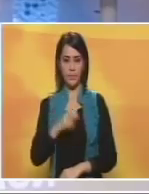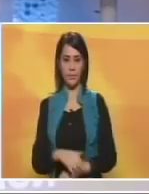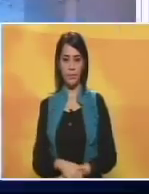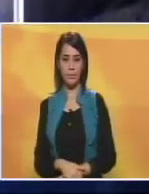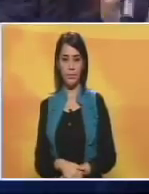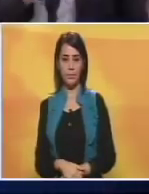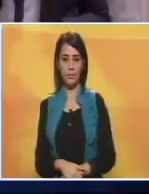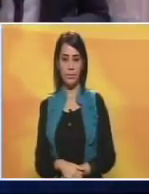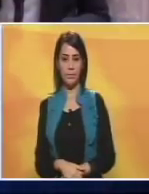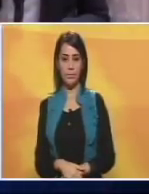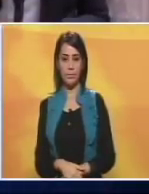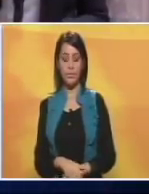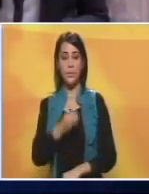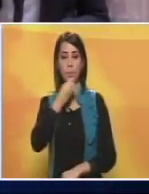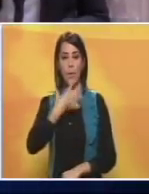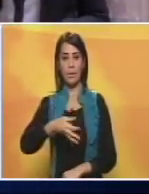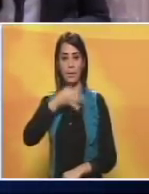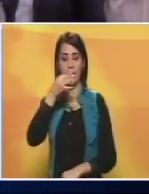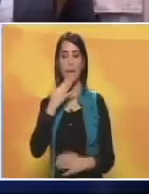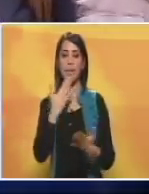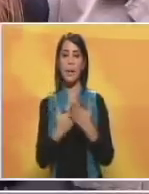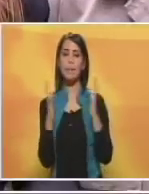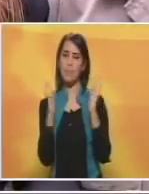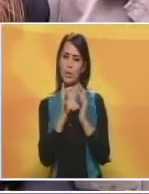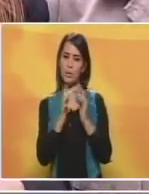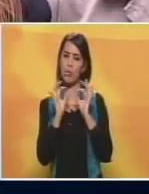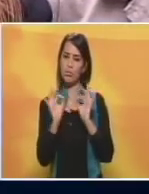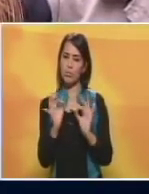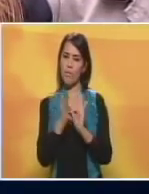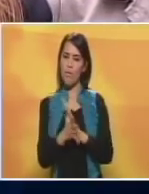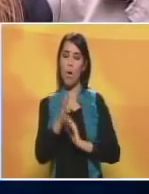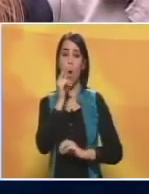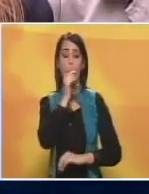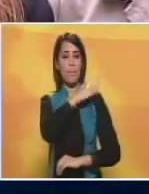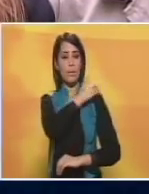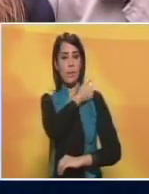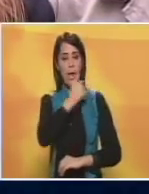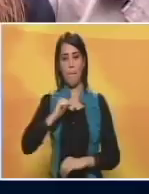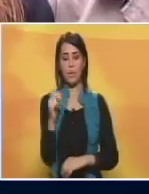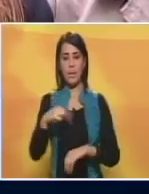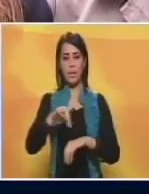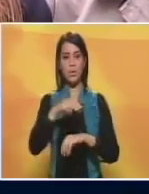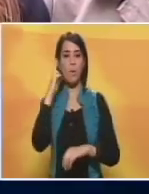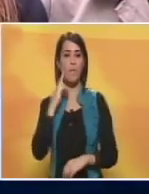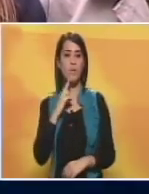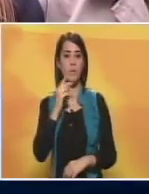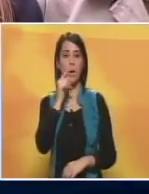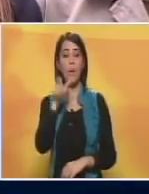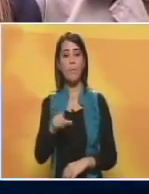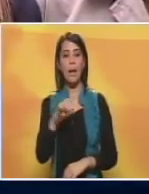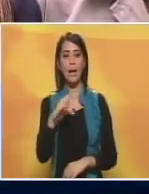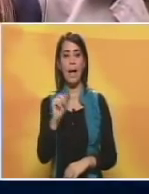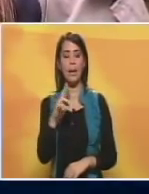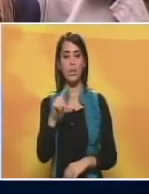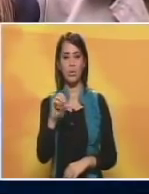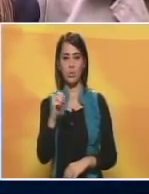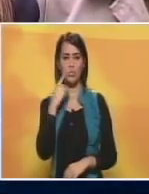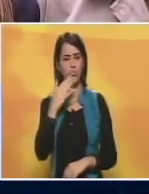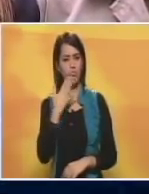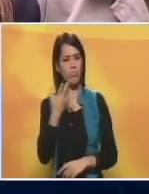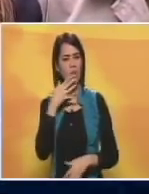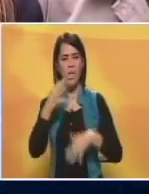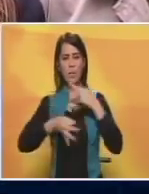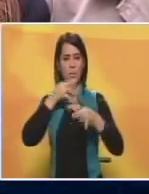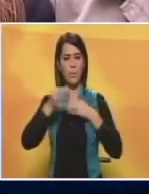escuchamos. Sí, muy buenas tardes, gracias por el contacto. Efectivamente, el director de la Policía Nacional Bolivariana, Carlos Pérez Ampueda, brinda